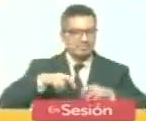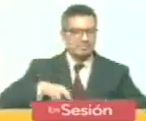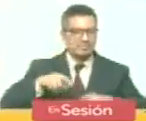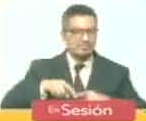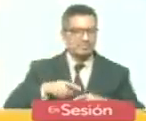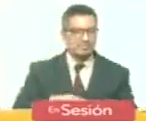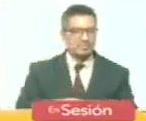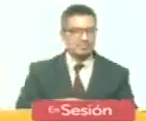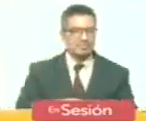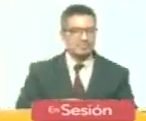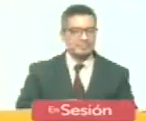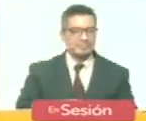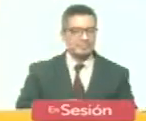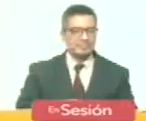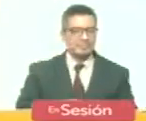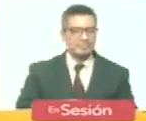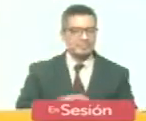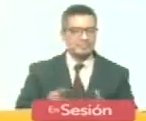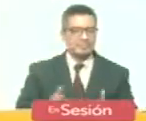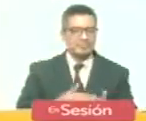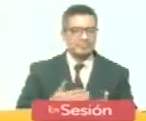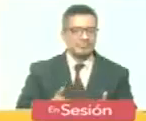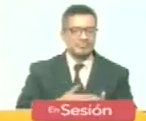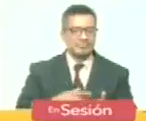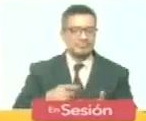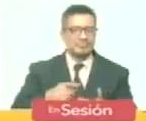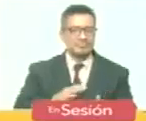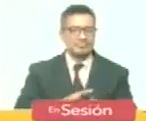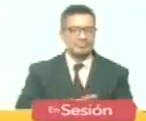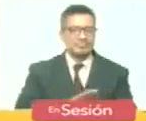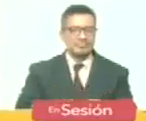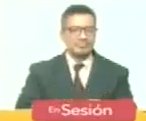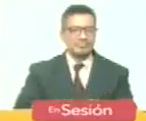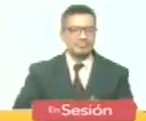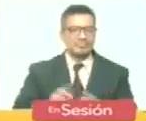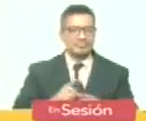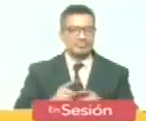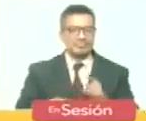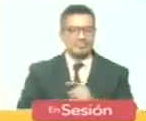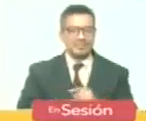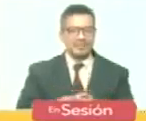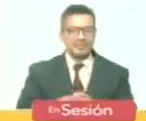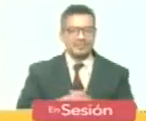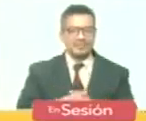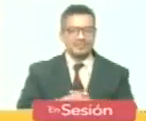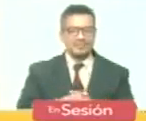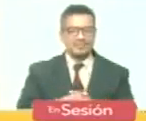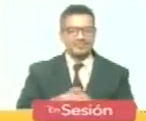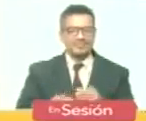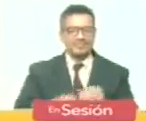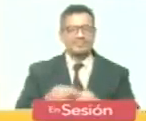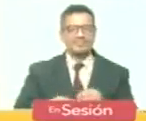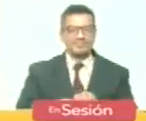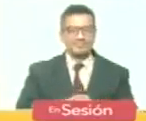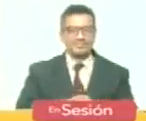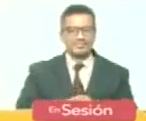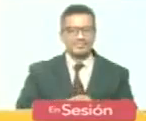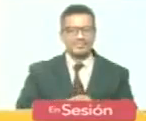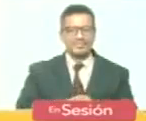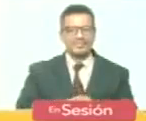el esfuerzo tremendo, porque la literatura llega aquí muy tarde. Mira, la novela llega aquí a fines del siglo